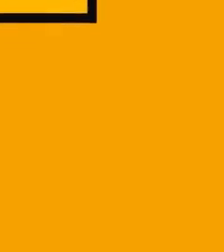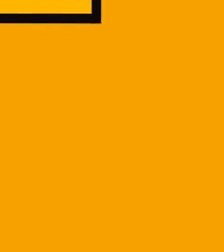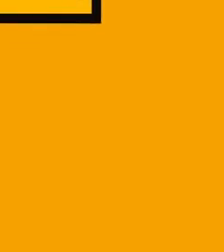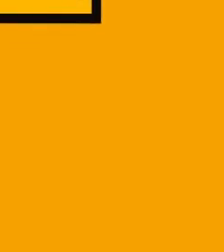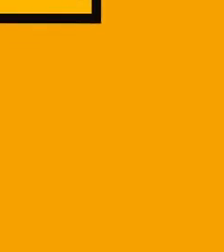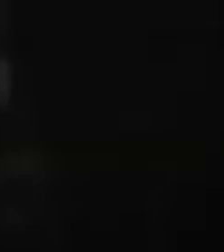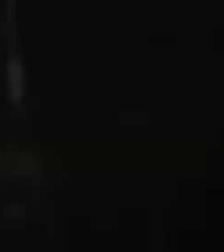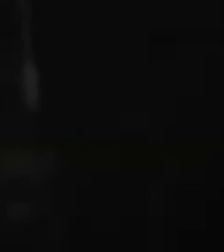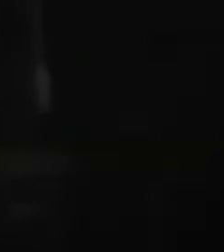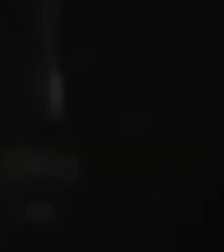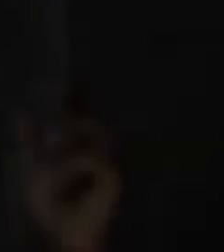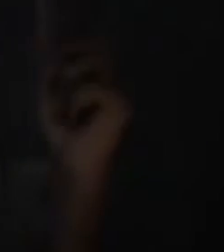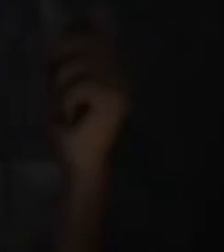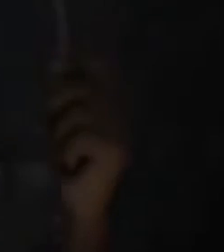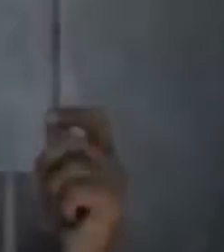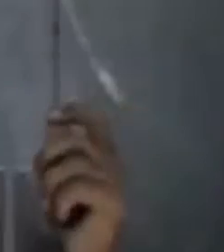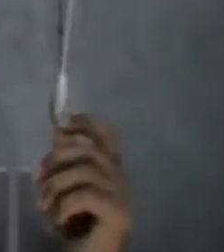de ellos